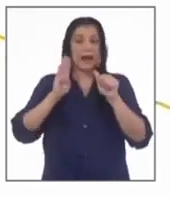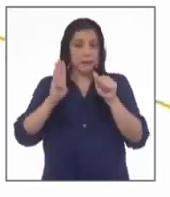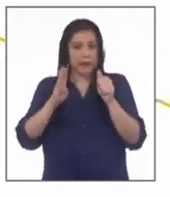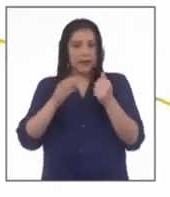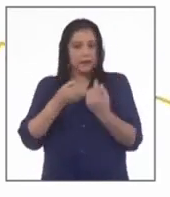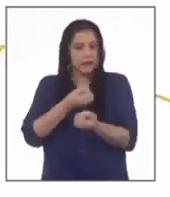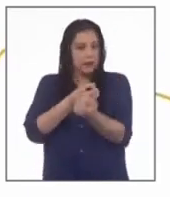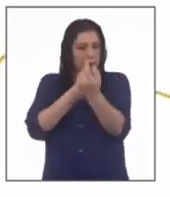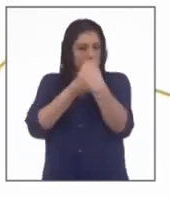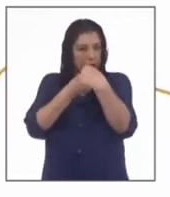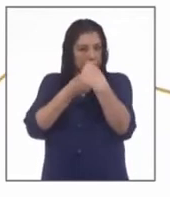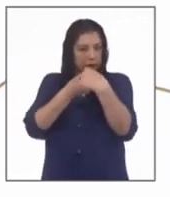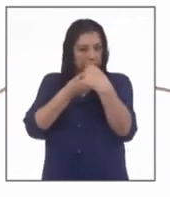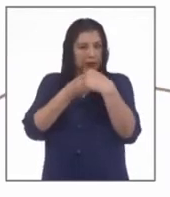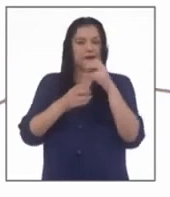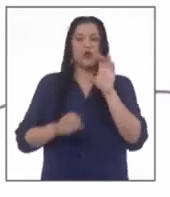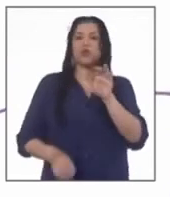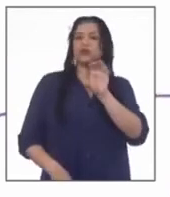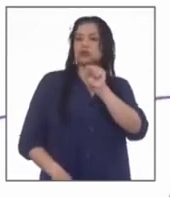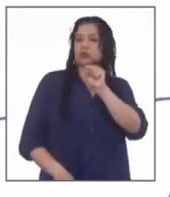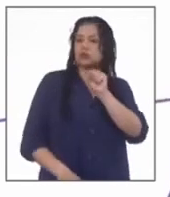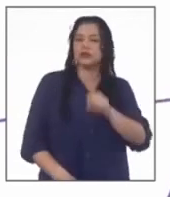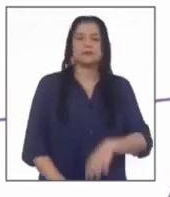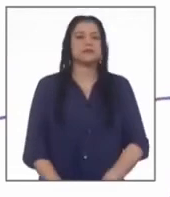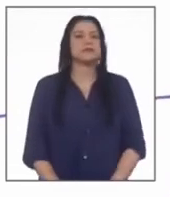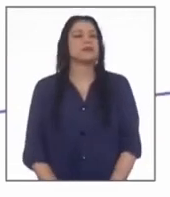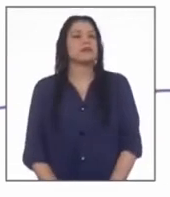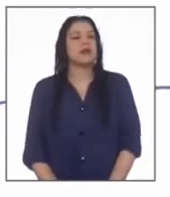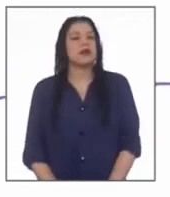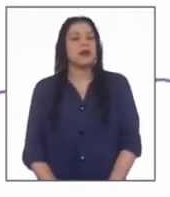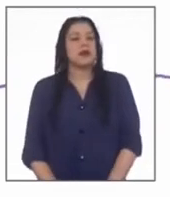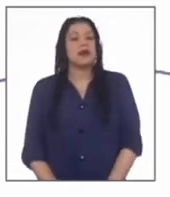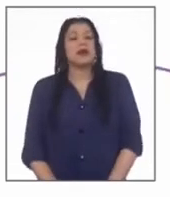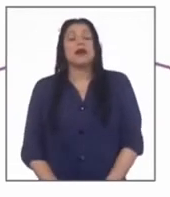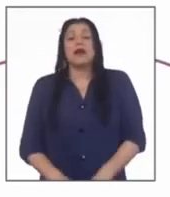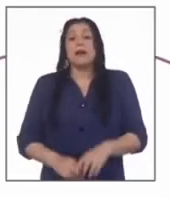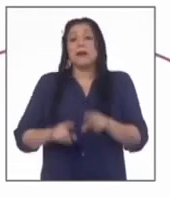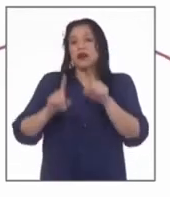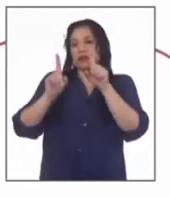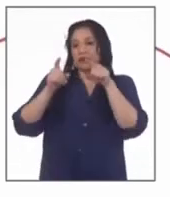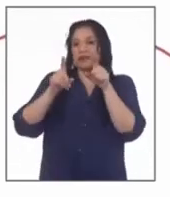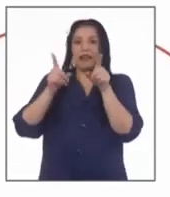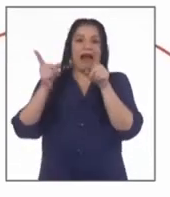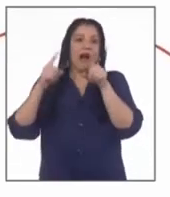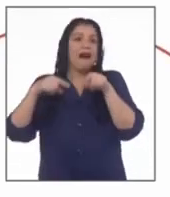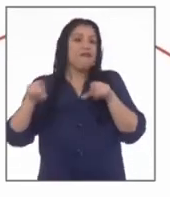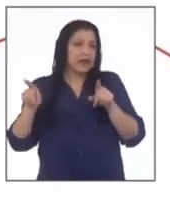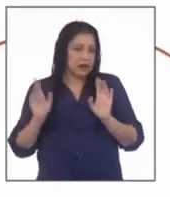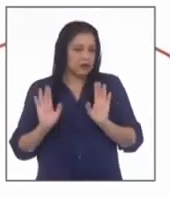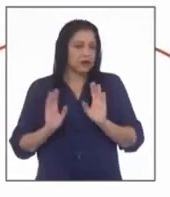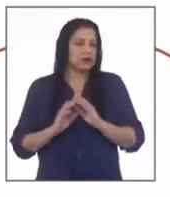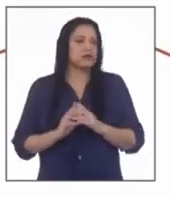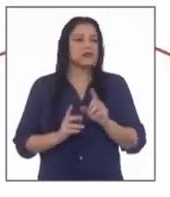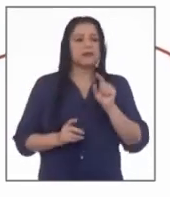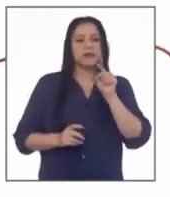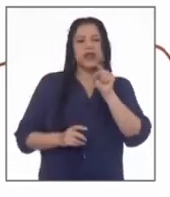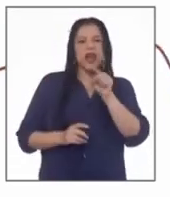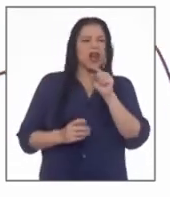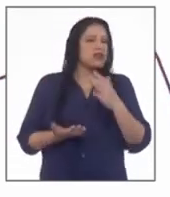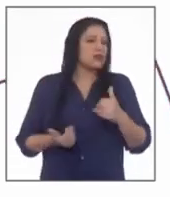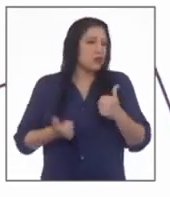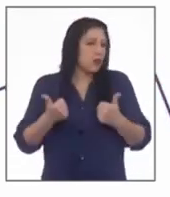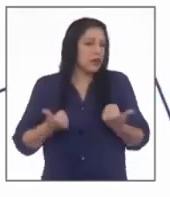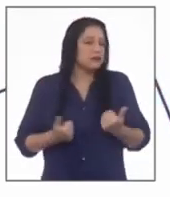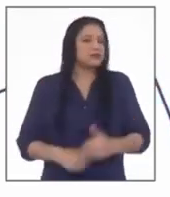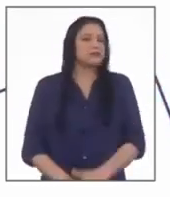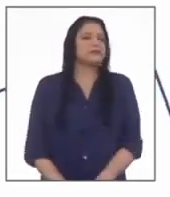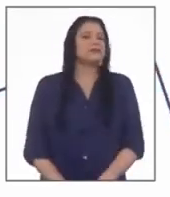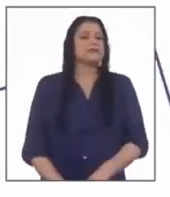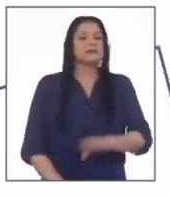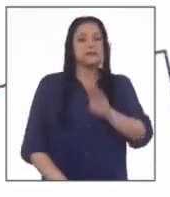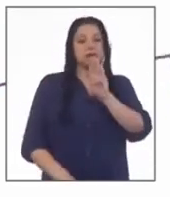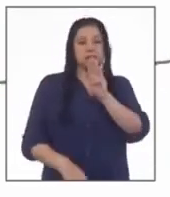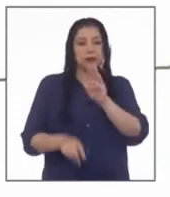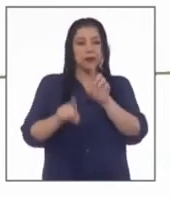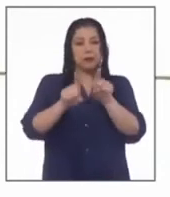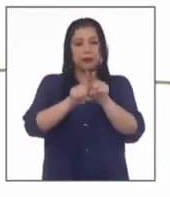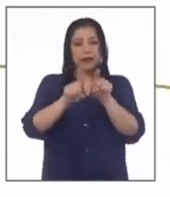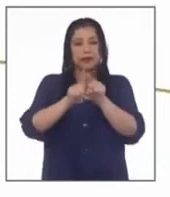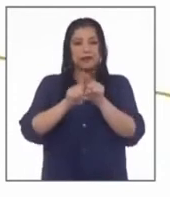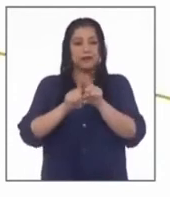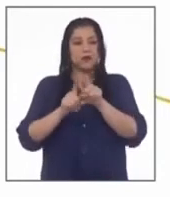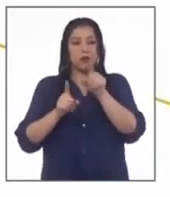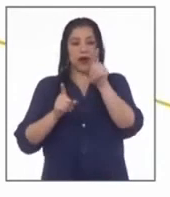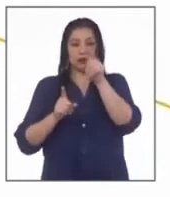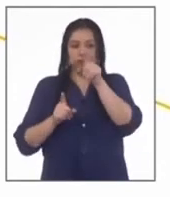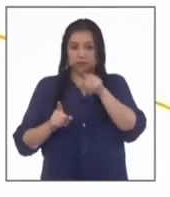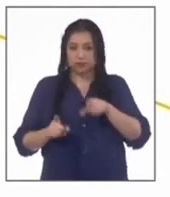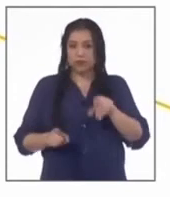elementos del conjunto solución. Para el caso de los intervalos abiertos, Esta notación, que se lee B igual al